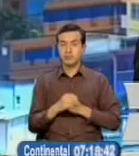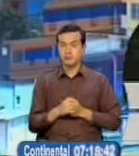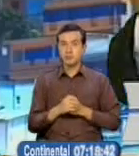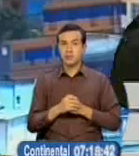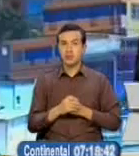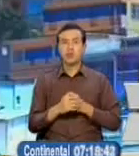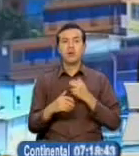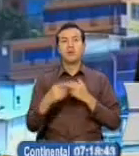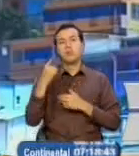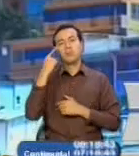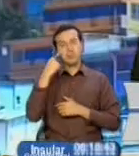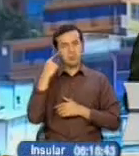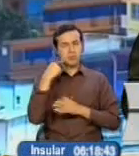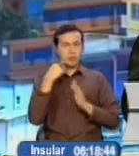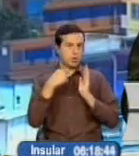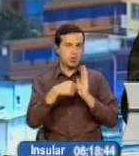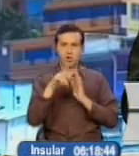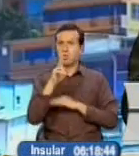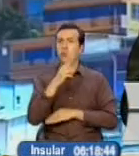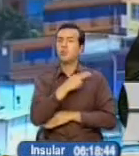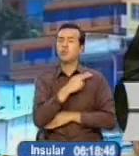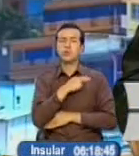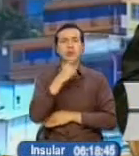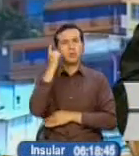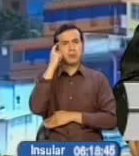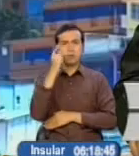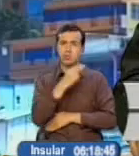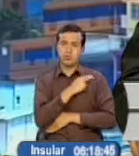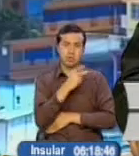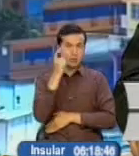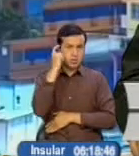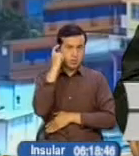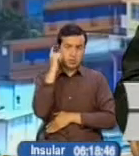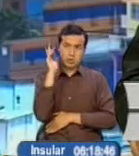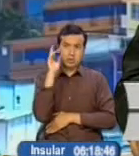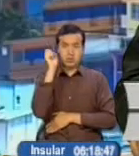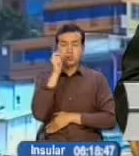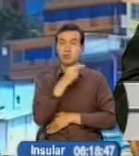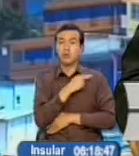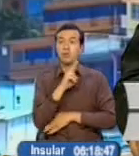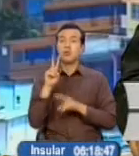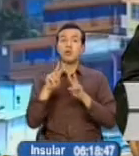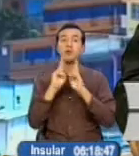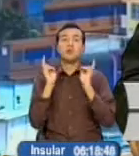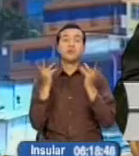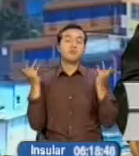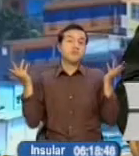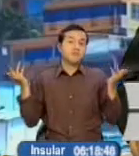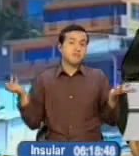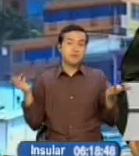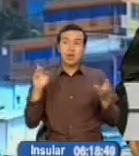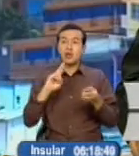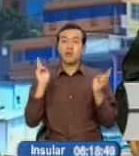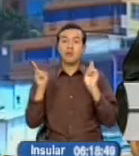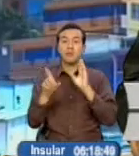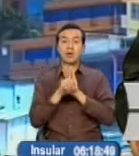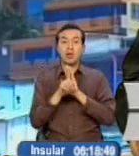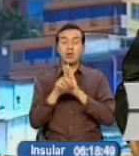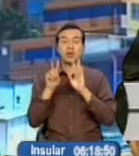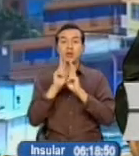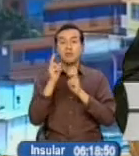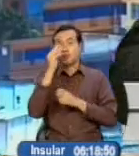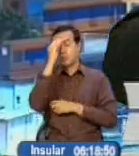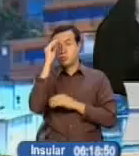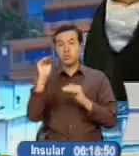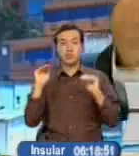problema. Fíjese usted, ¿qué opina la universidad? Perdón que le diga esto, ¿no? ¿Qué opina la universidad sobre, no sé, la reforma de la Ley Orgánica de